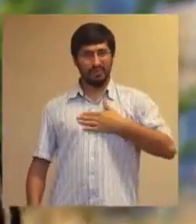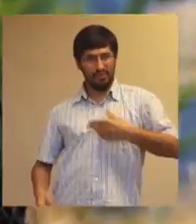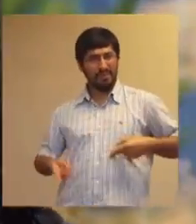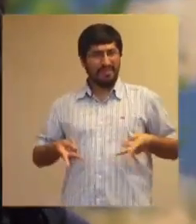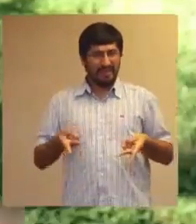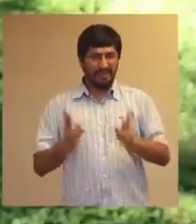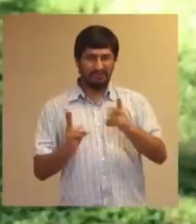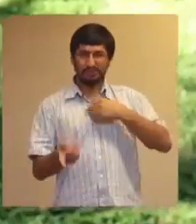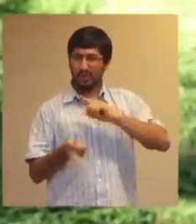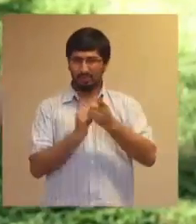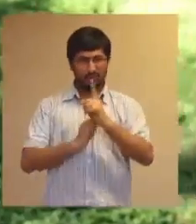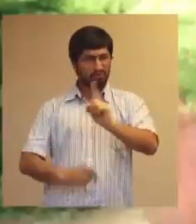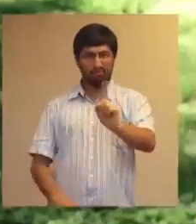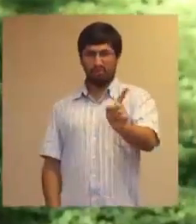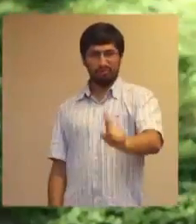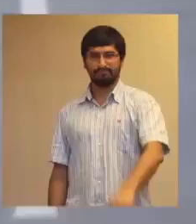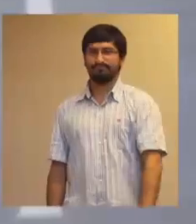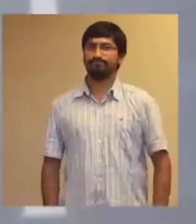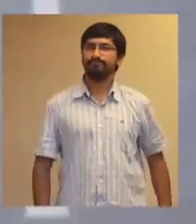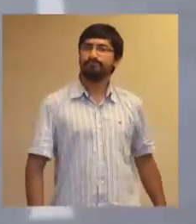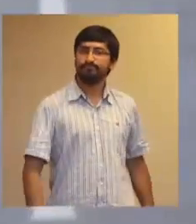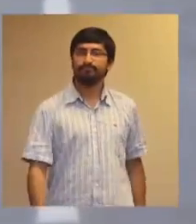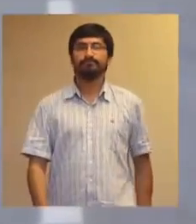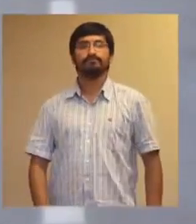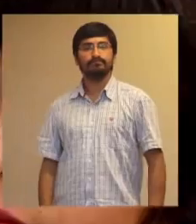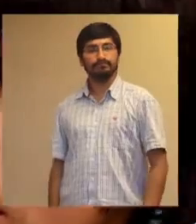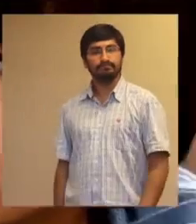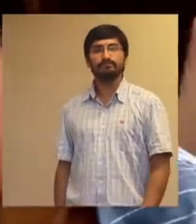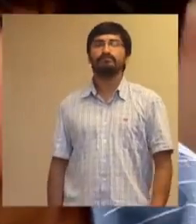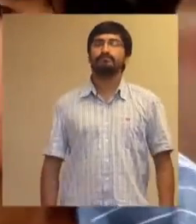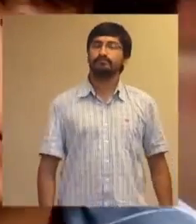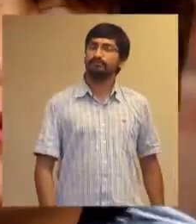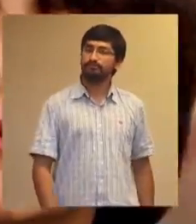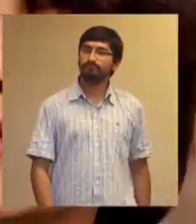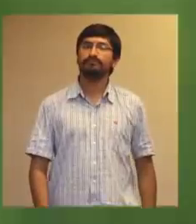Tengo mis derechos, por nada los cambio.